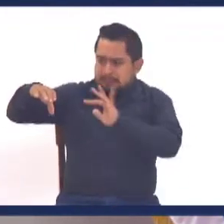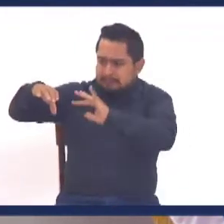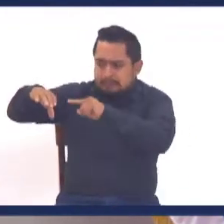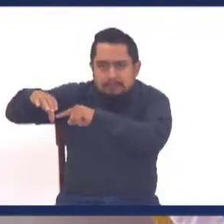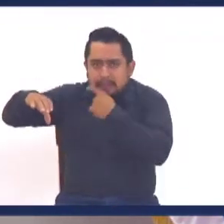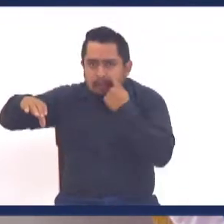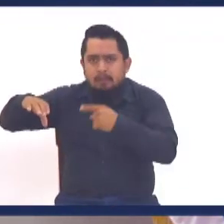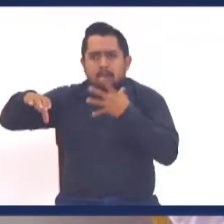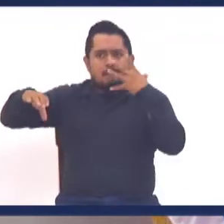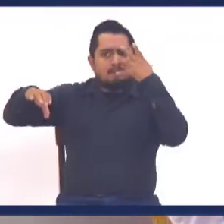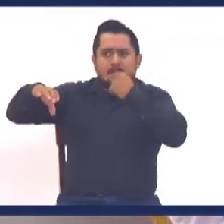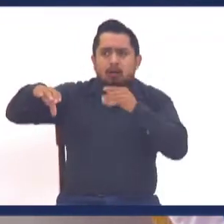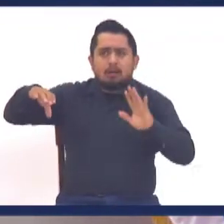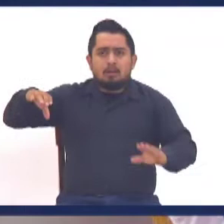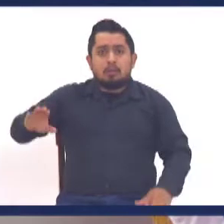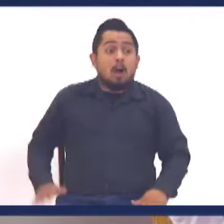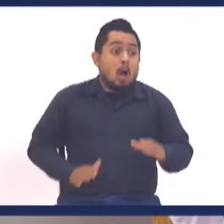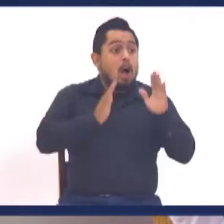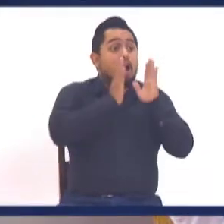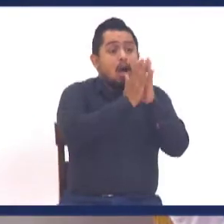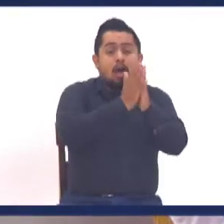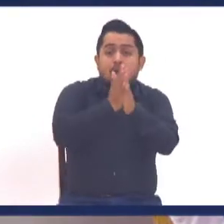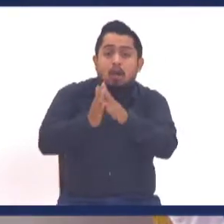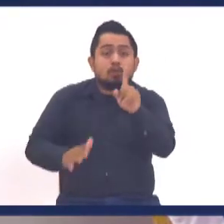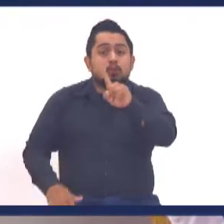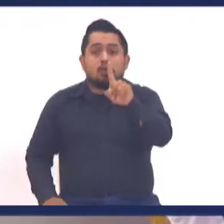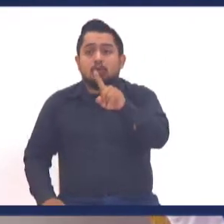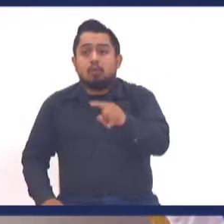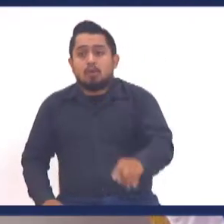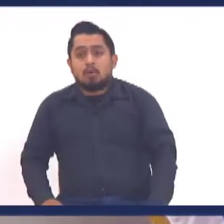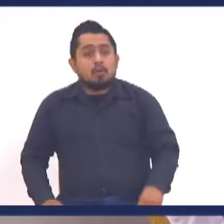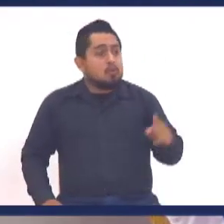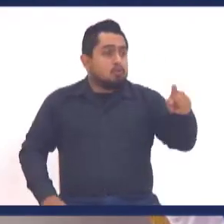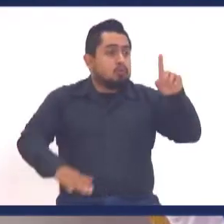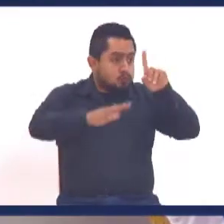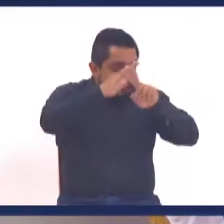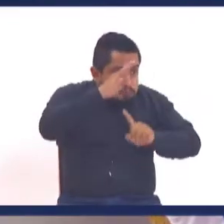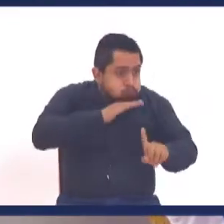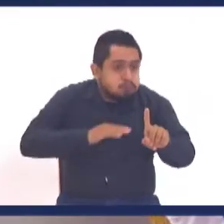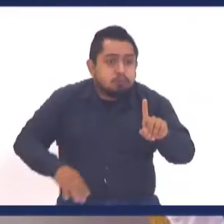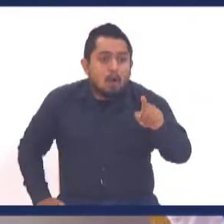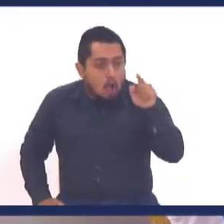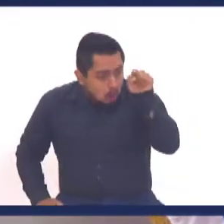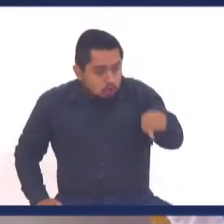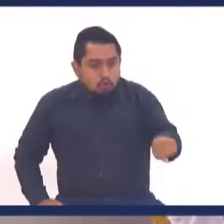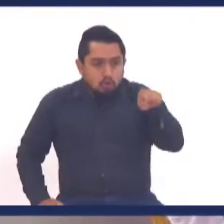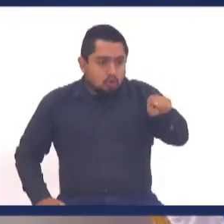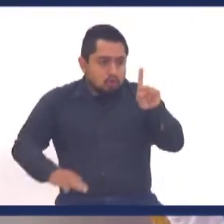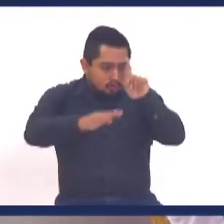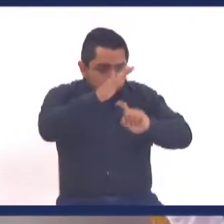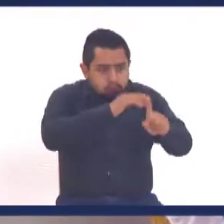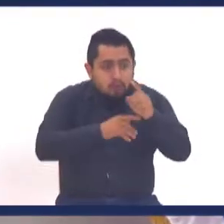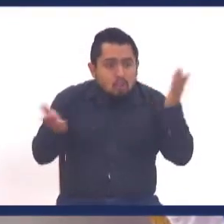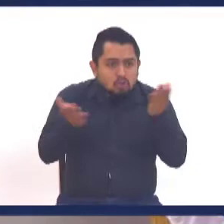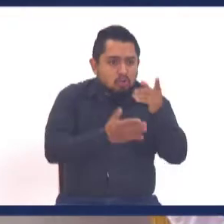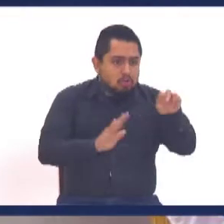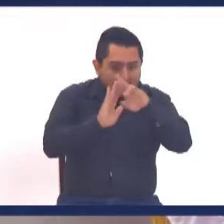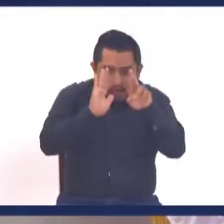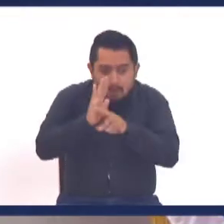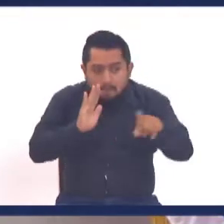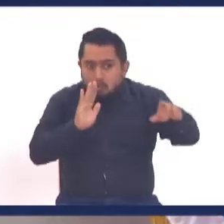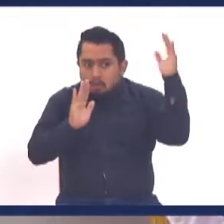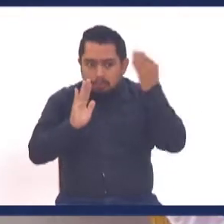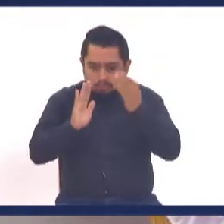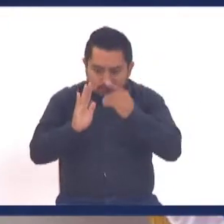qué belleza por el riñón no la religión te dice tenéis que entrar por esta puerta tenéis que entrar por esta puerta tenéis que hacer estas acciones tener que